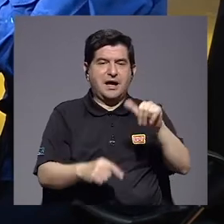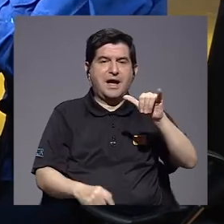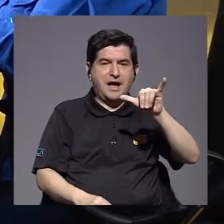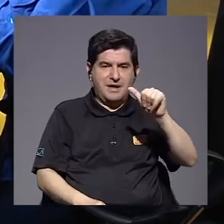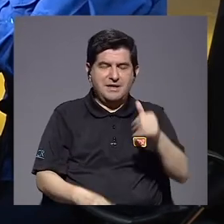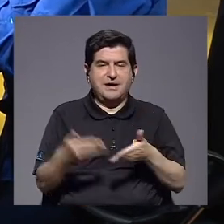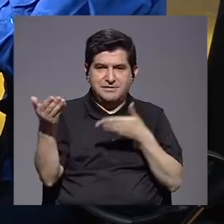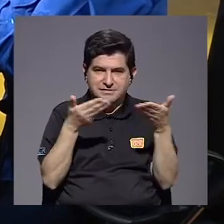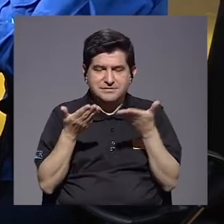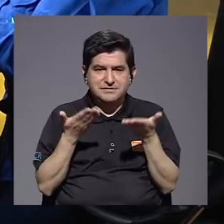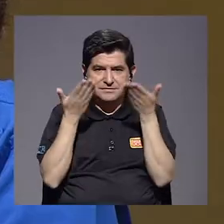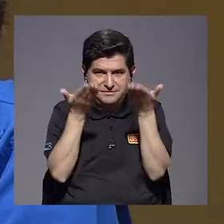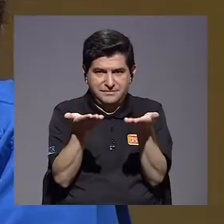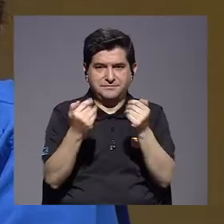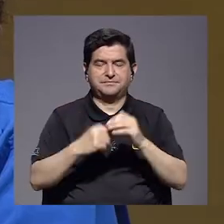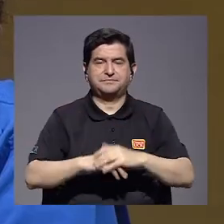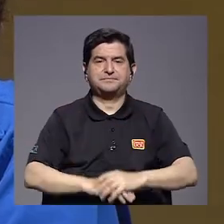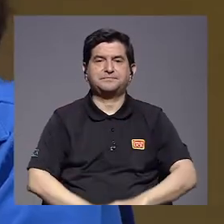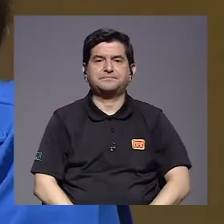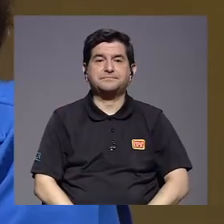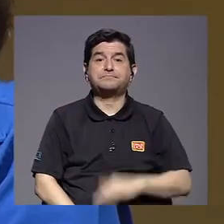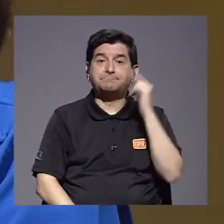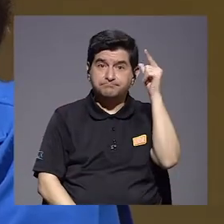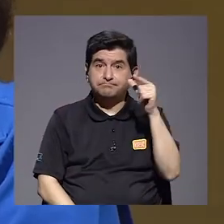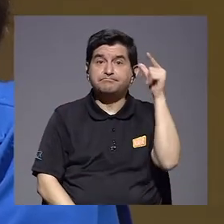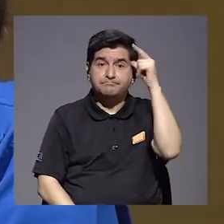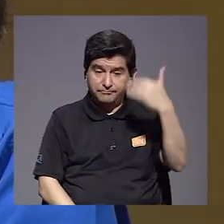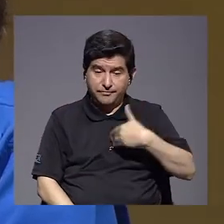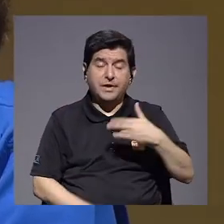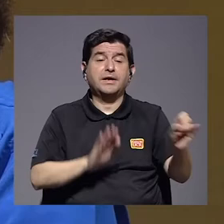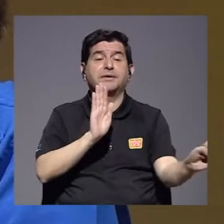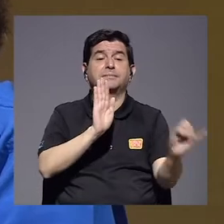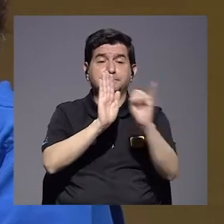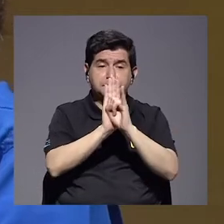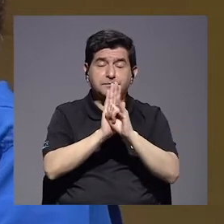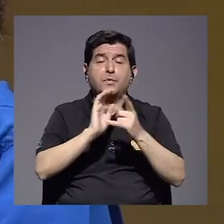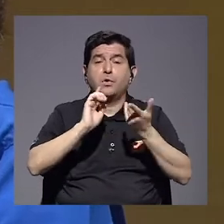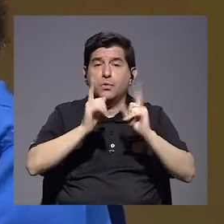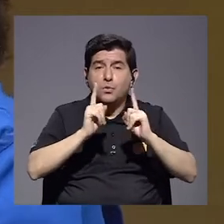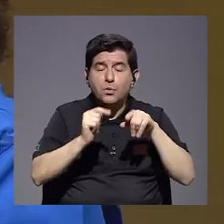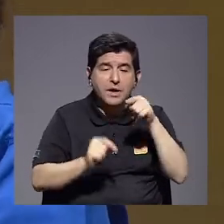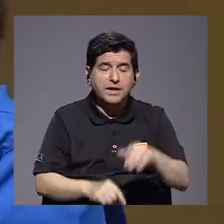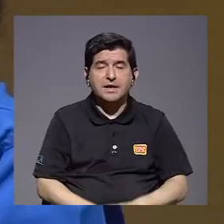IA presta el servicio. Por supuesto, tenemos identificado